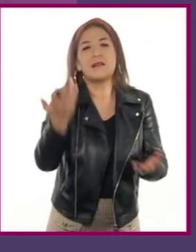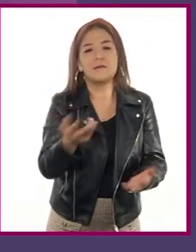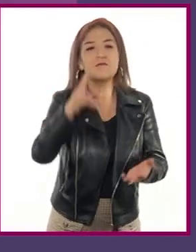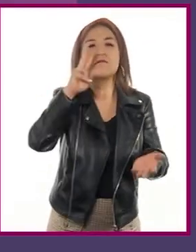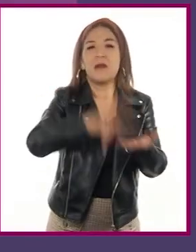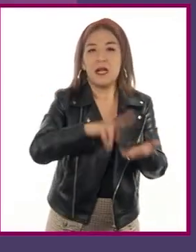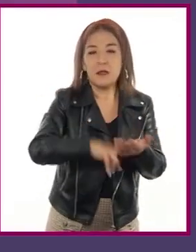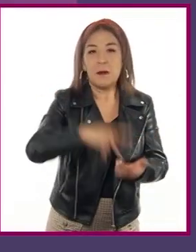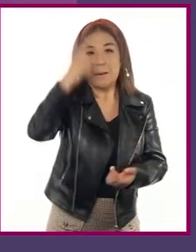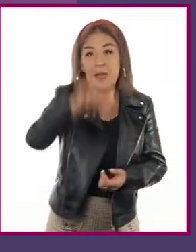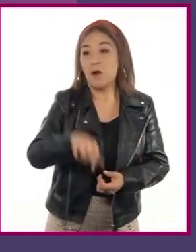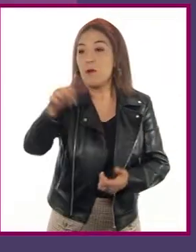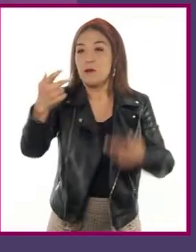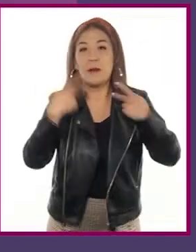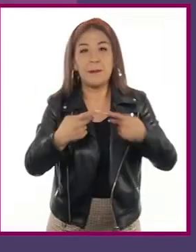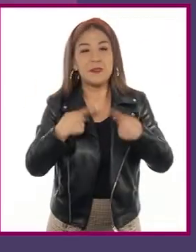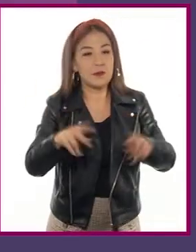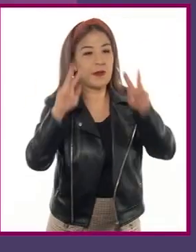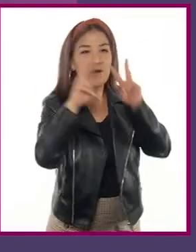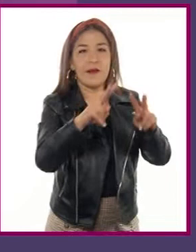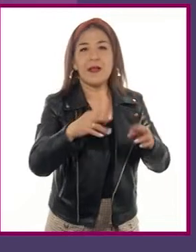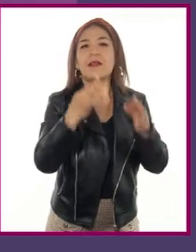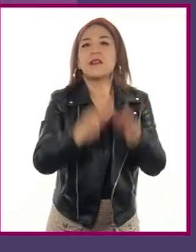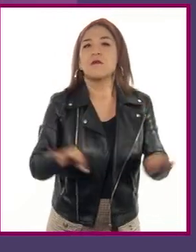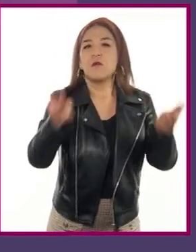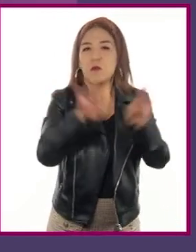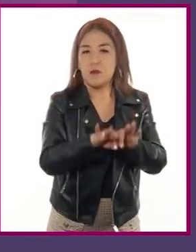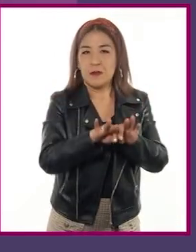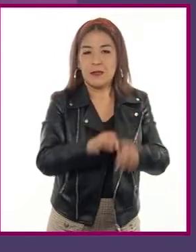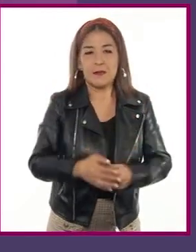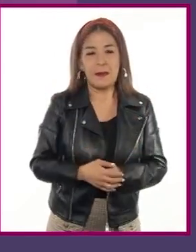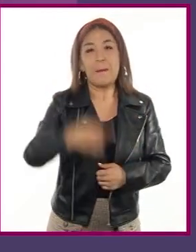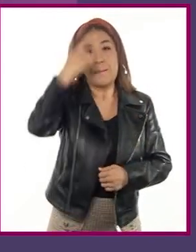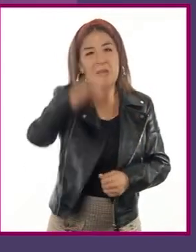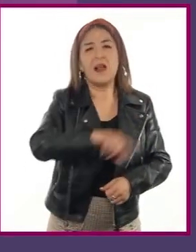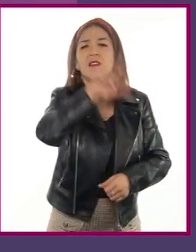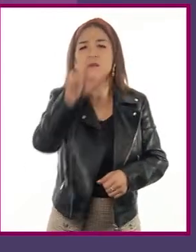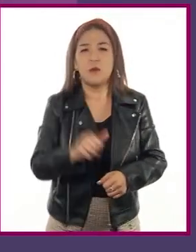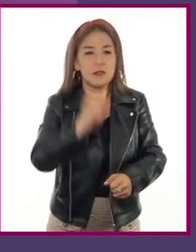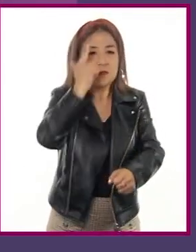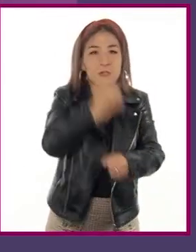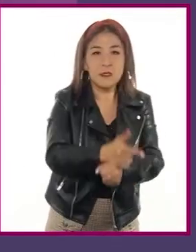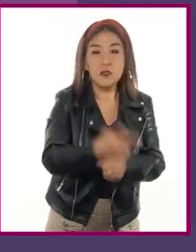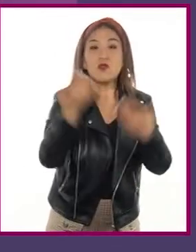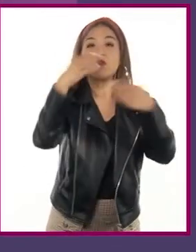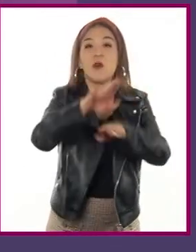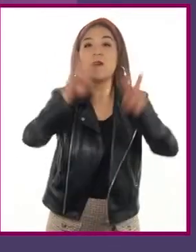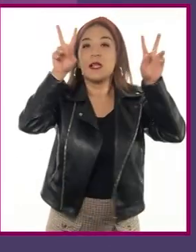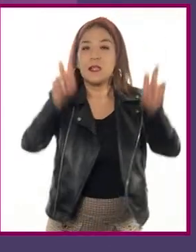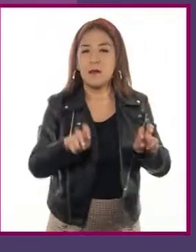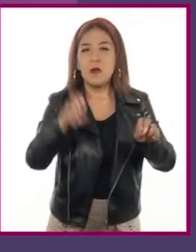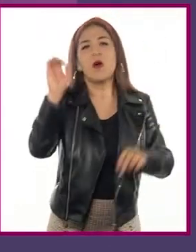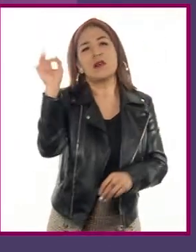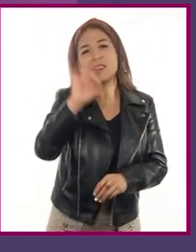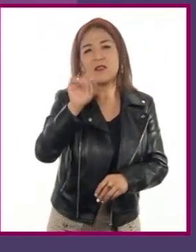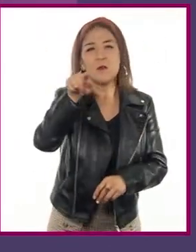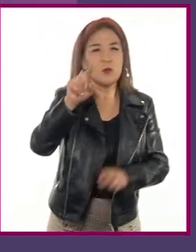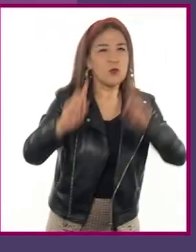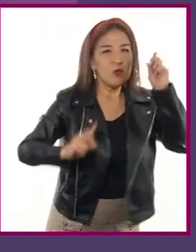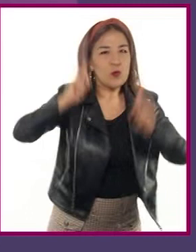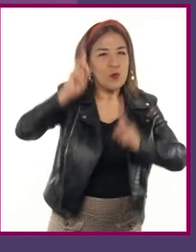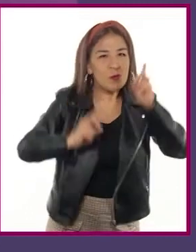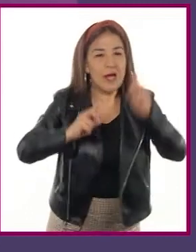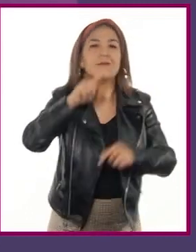un receptor en específico, para enterarse sobre un tema o reducir su